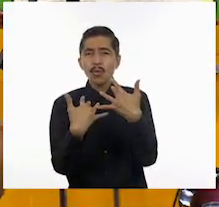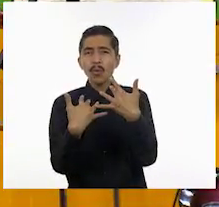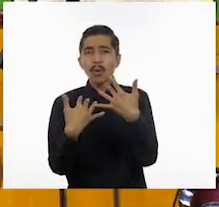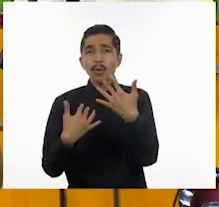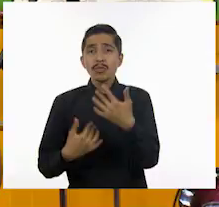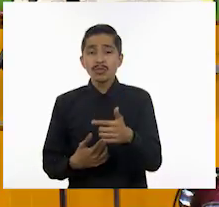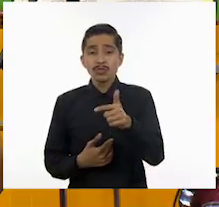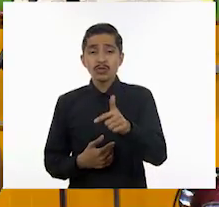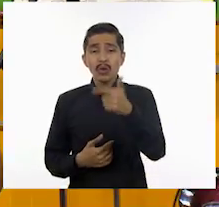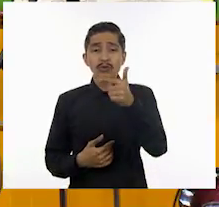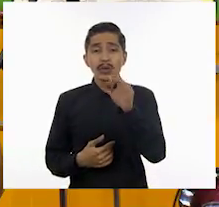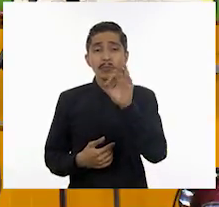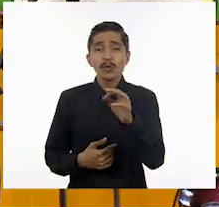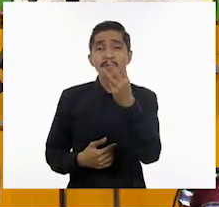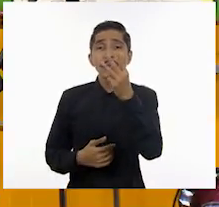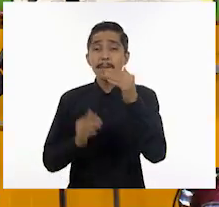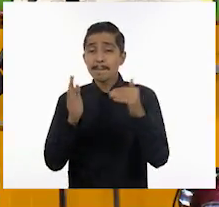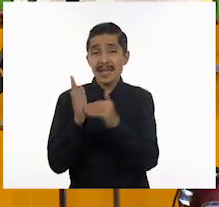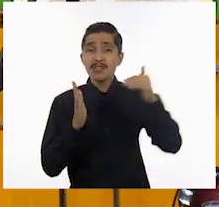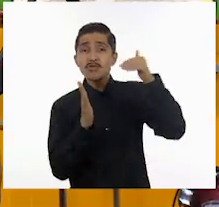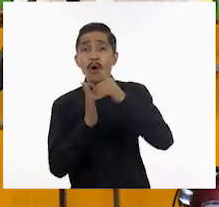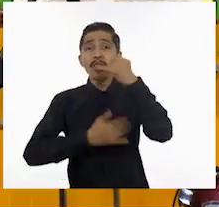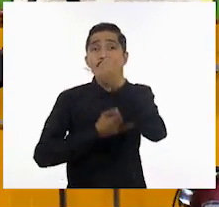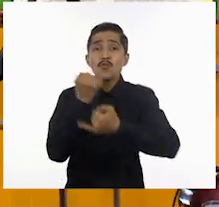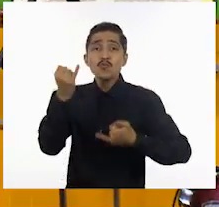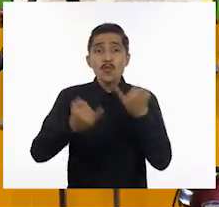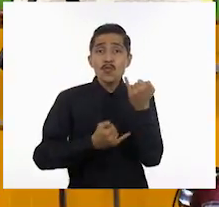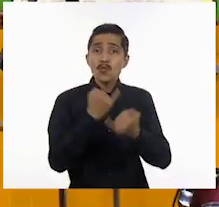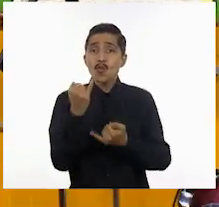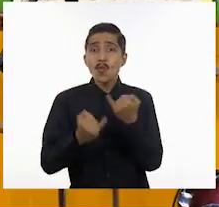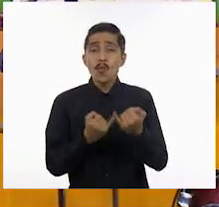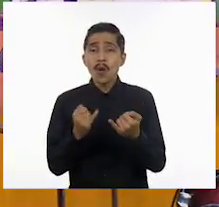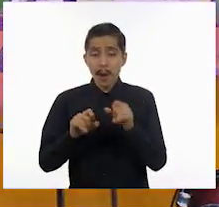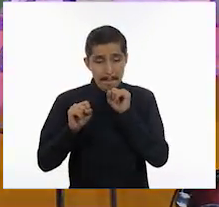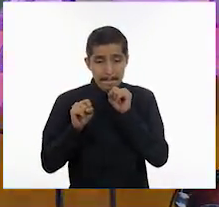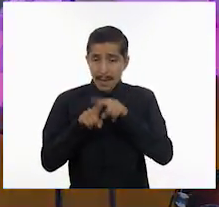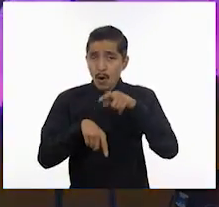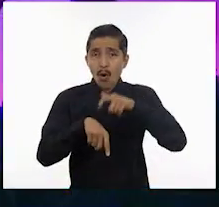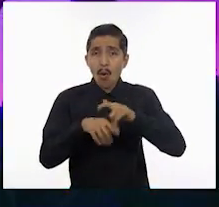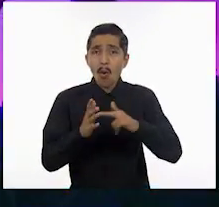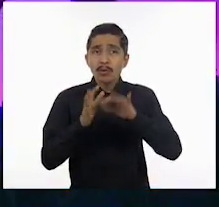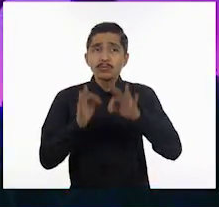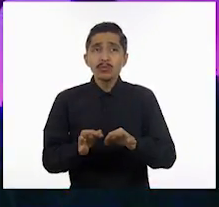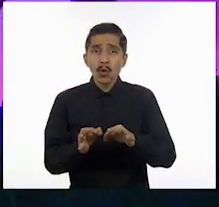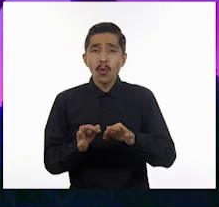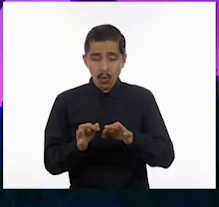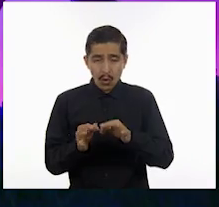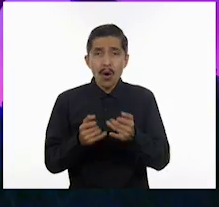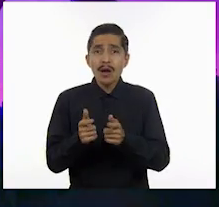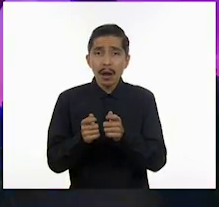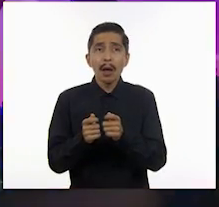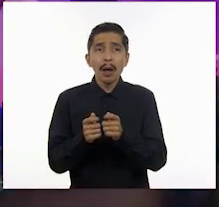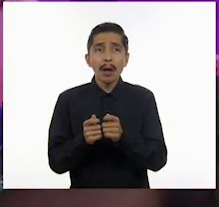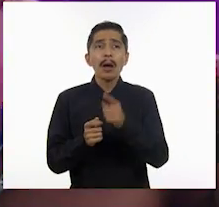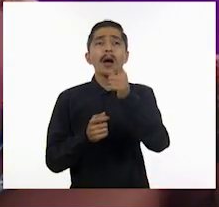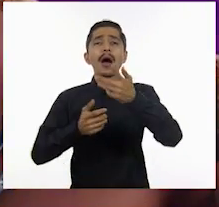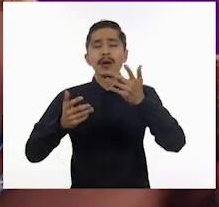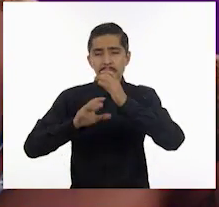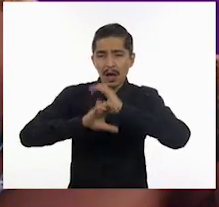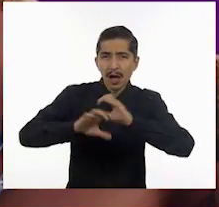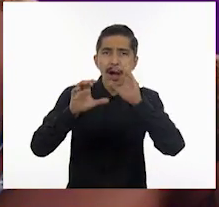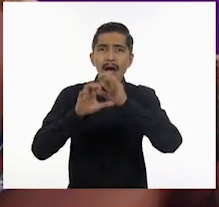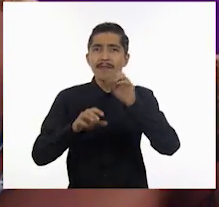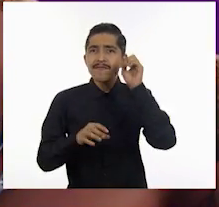los 12.3 millones de jugadores de manera simultánea. Scott realizó varios shows virtuales en